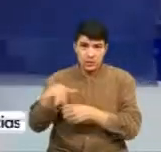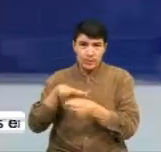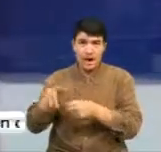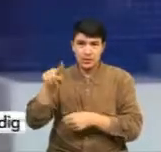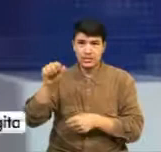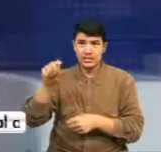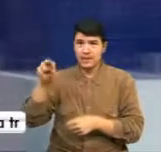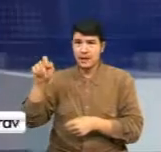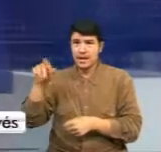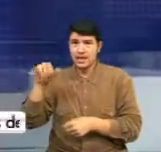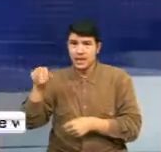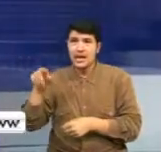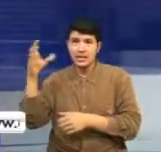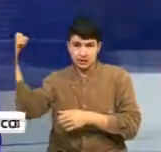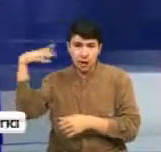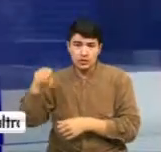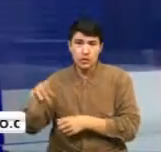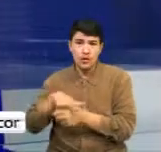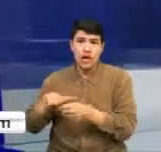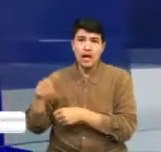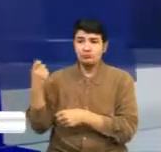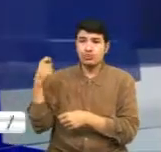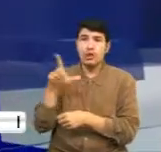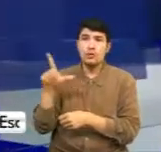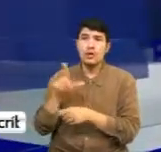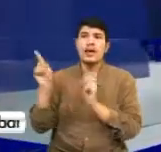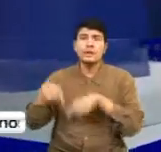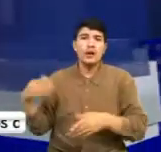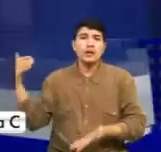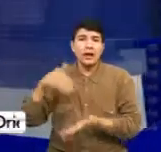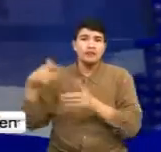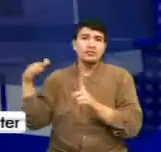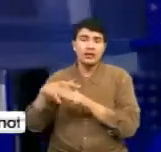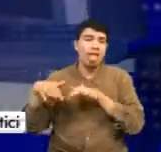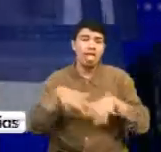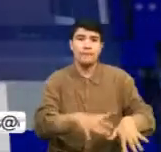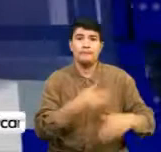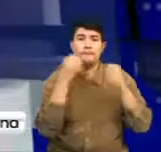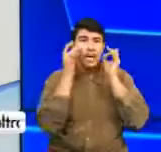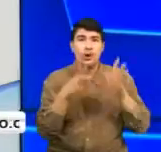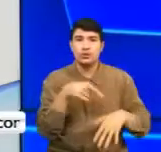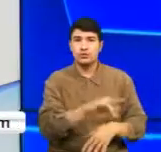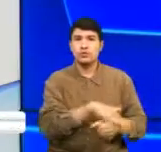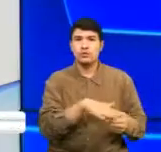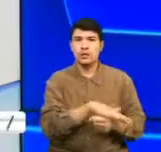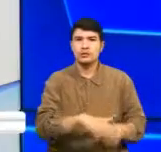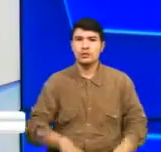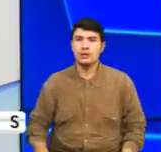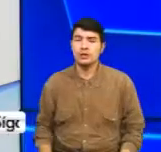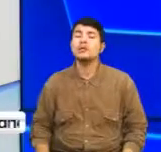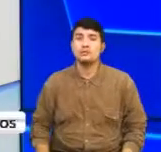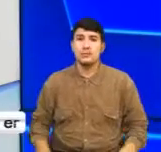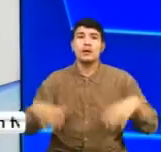El Sol y el desbordamiento presentado el día lunes, temen sufrir una tragedia mayor. Y es que las